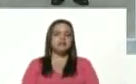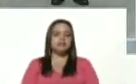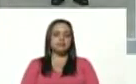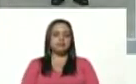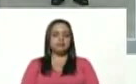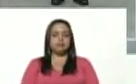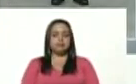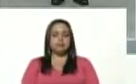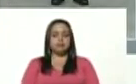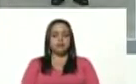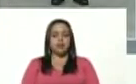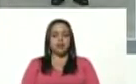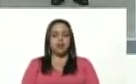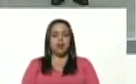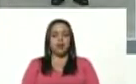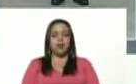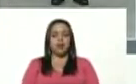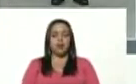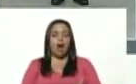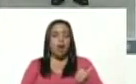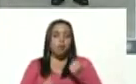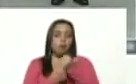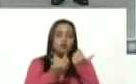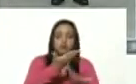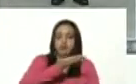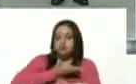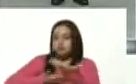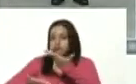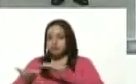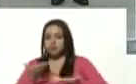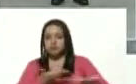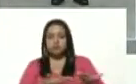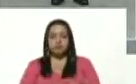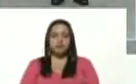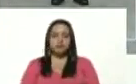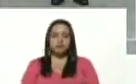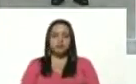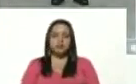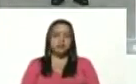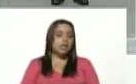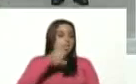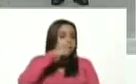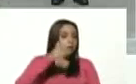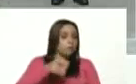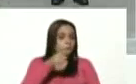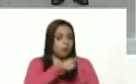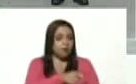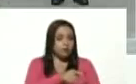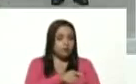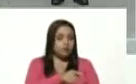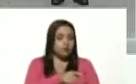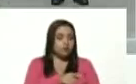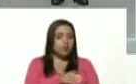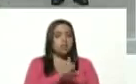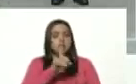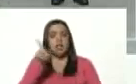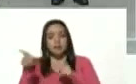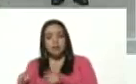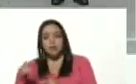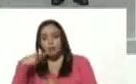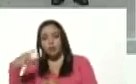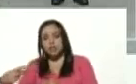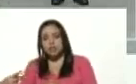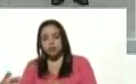Es un apoyo mutuo, recíproco, del poder popular al poder político y del poder